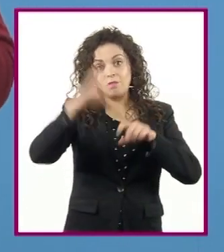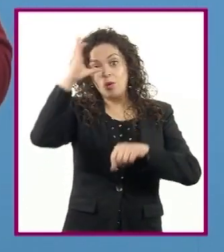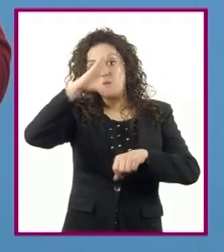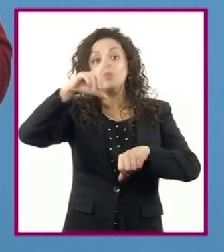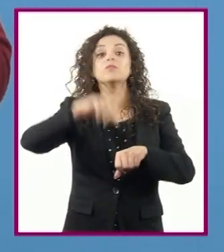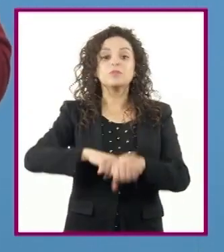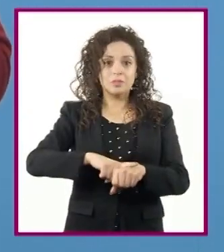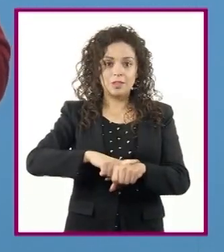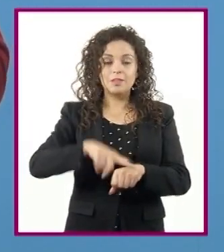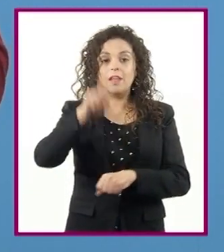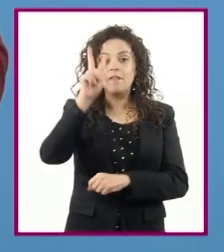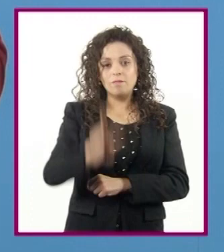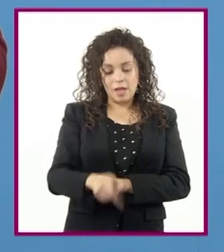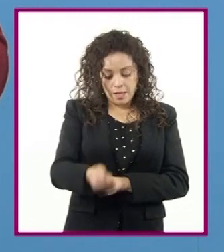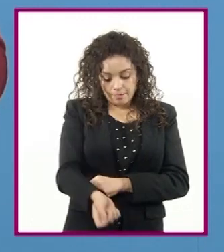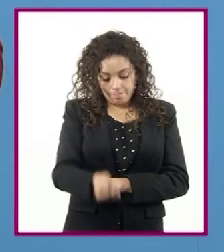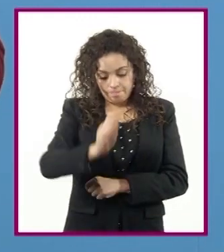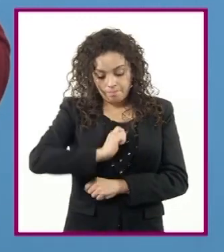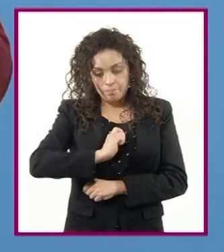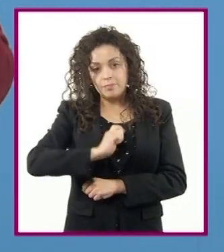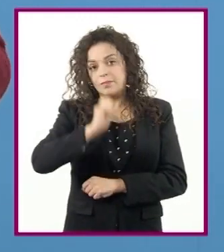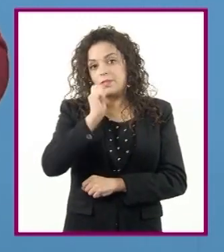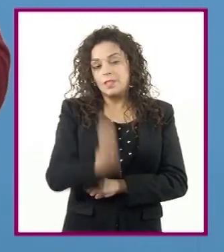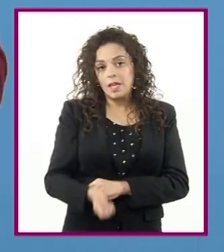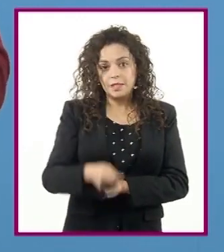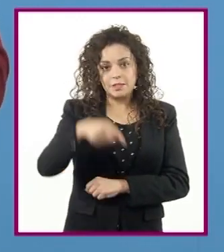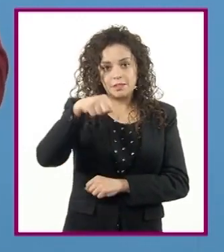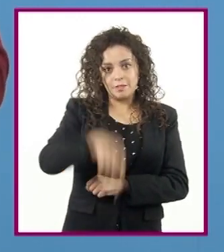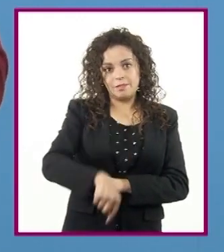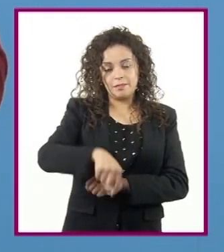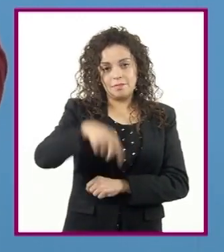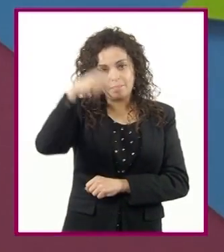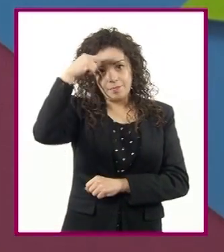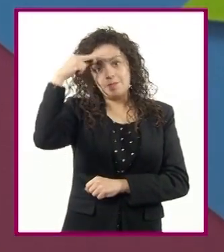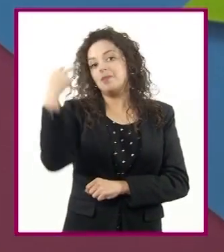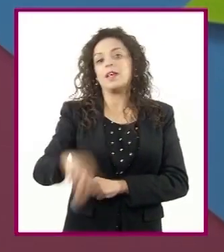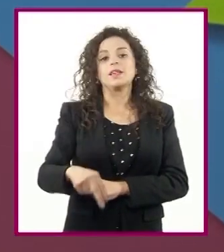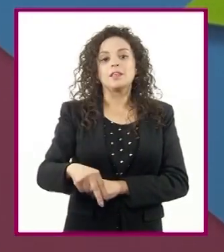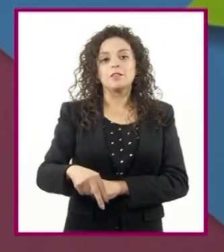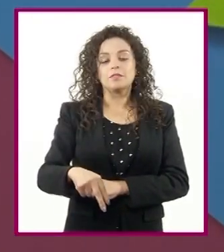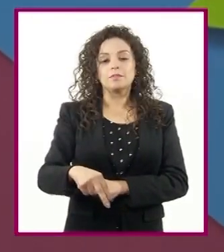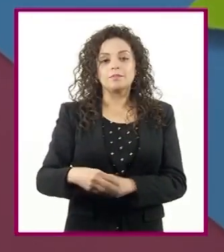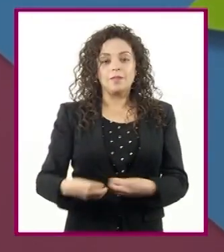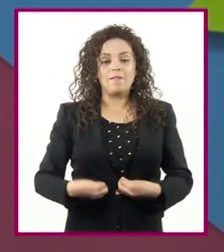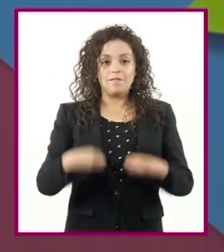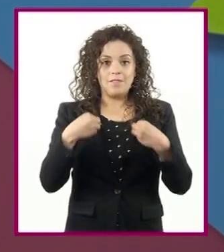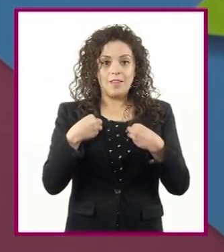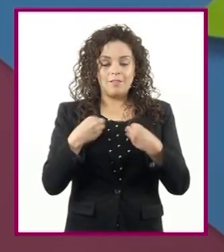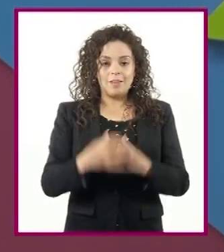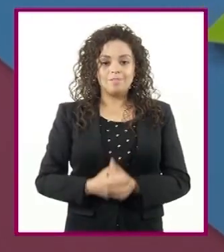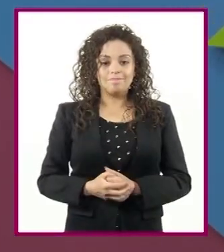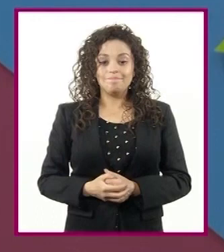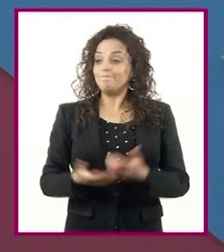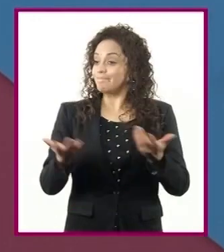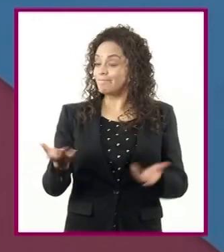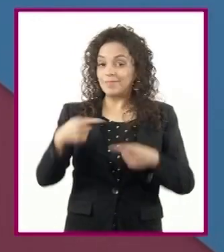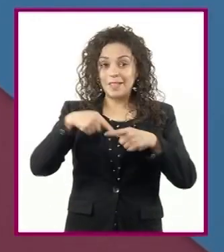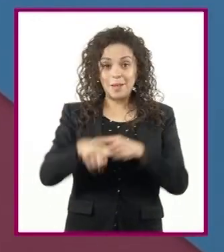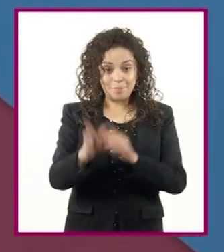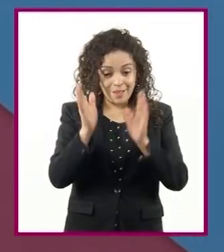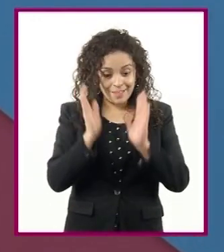nos da una identidad única como ciudadanas y ciudadanos de este país. Pues empecemos cuanto